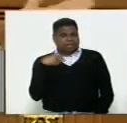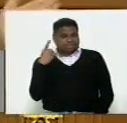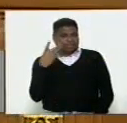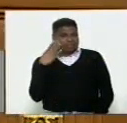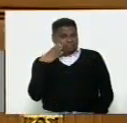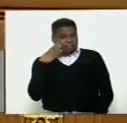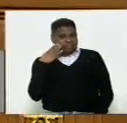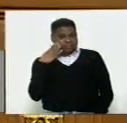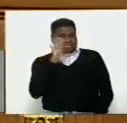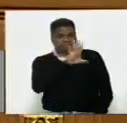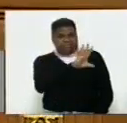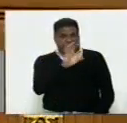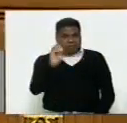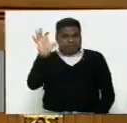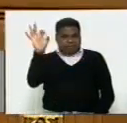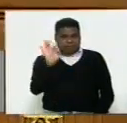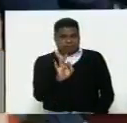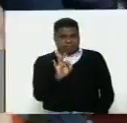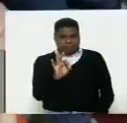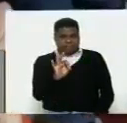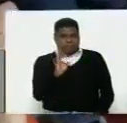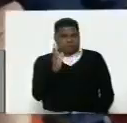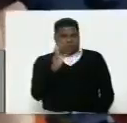50%. Así que